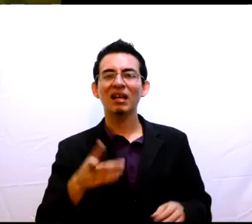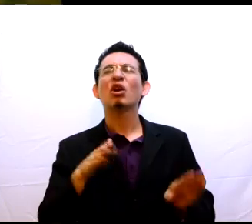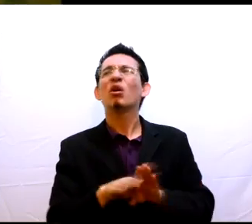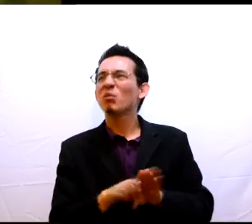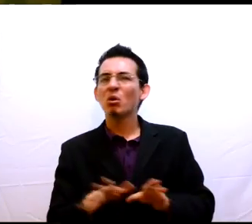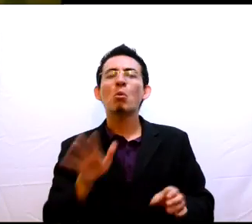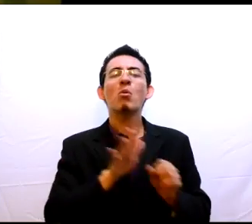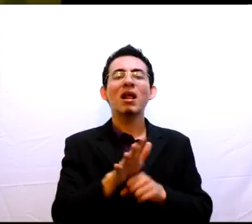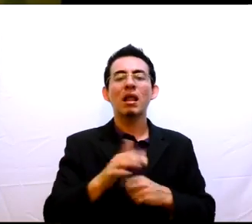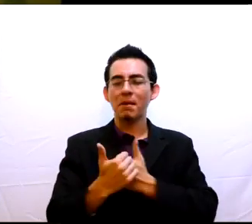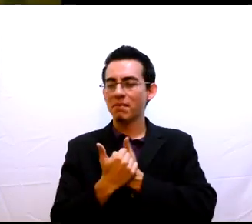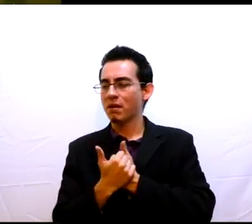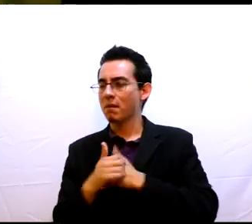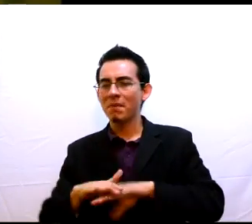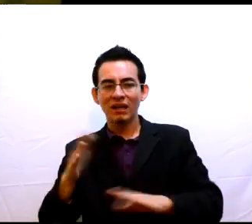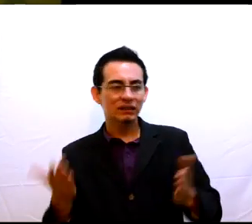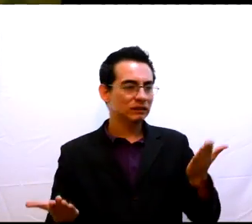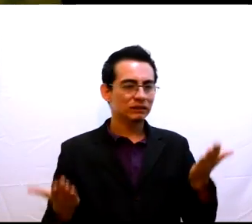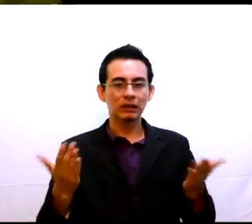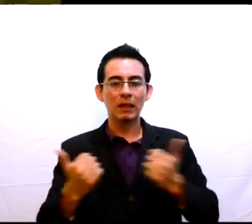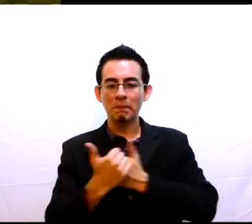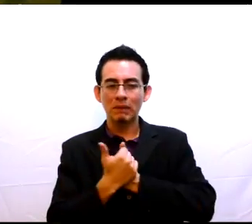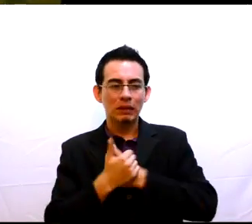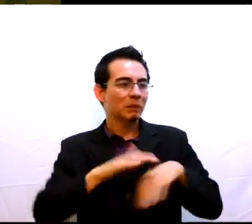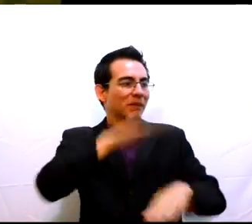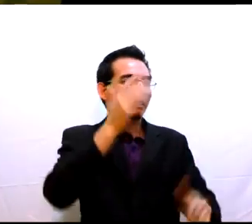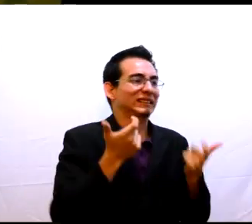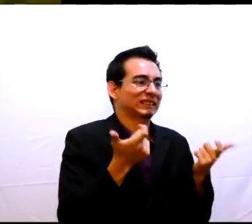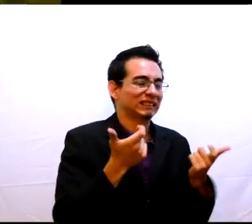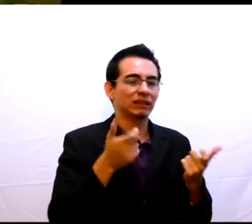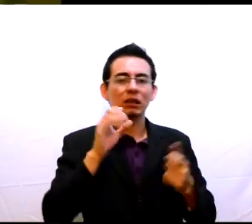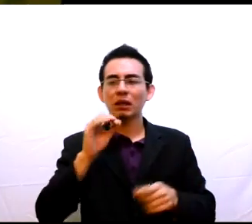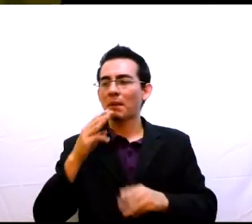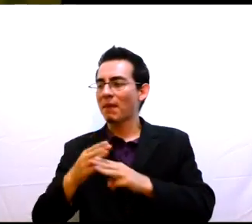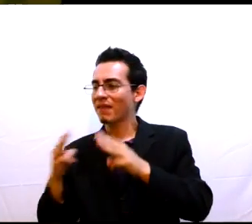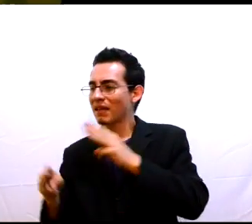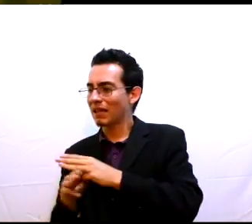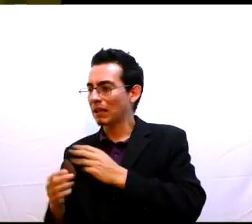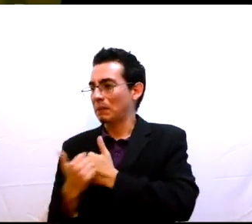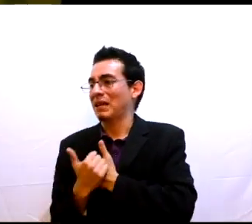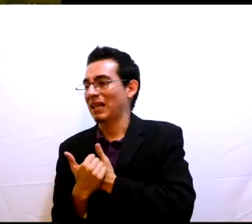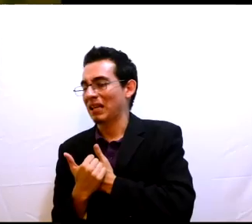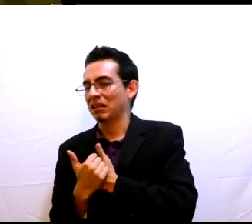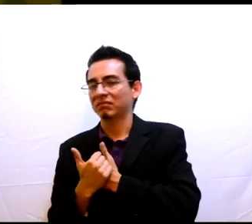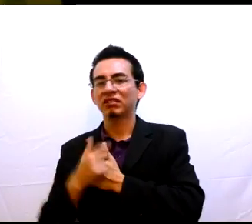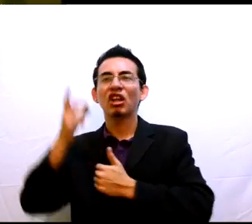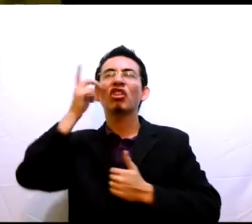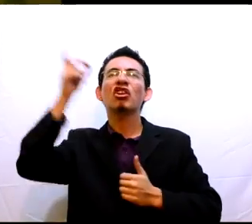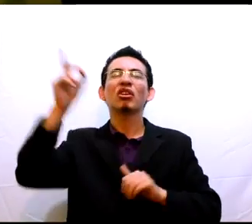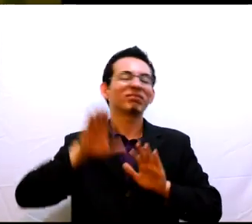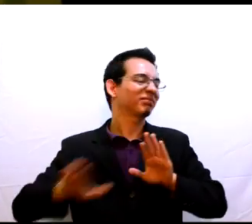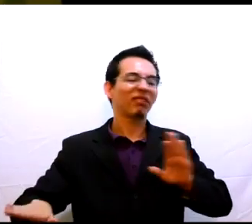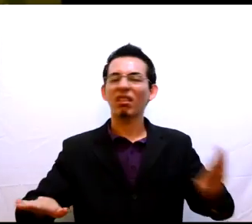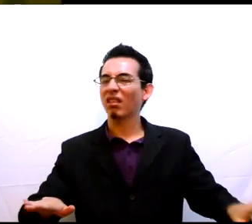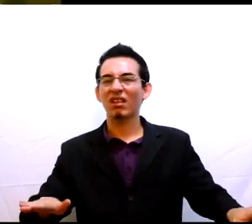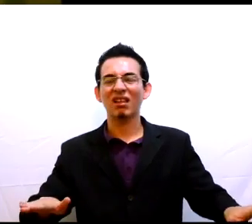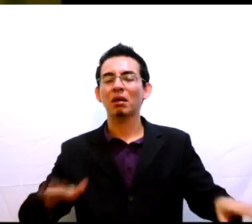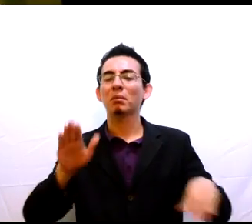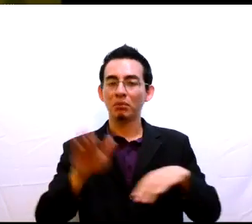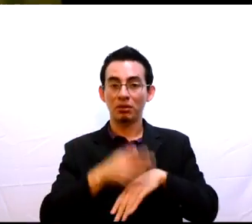ellos amaban más el dinero y los bienes materiales que adiós por eso la parábola